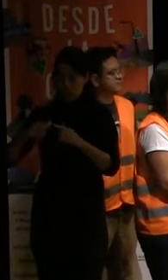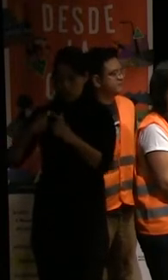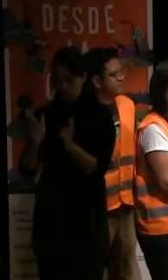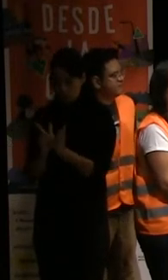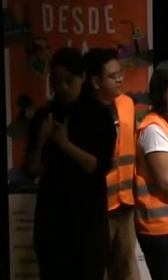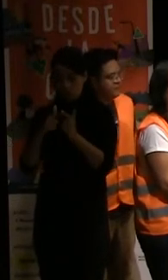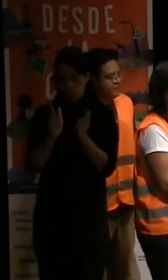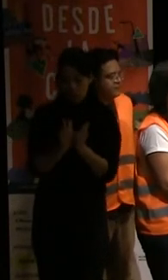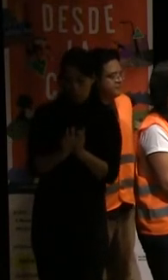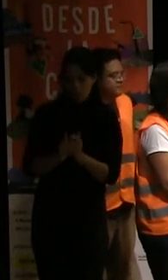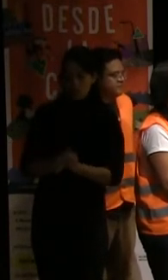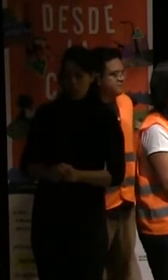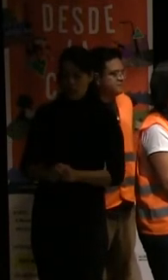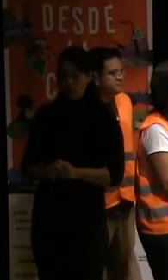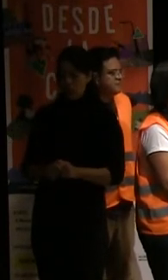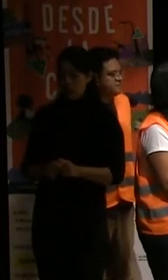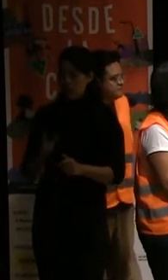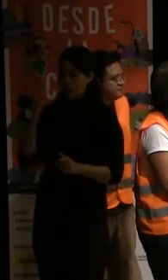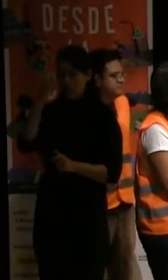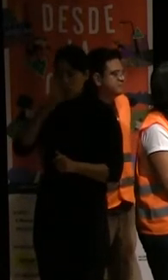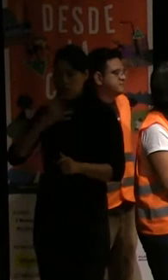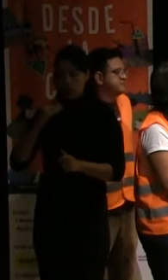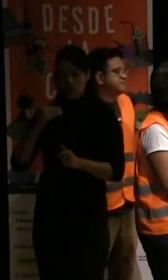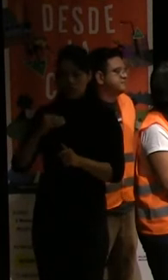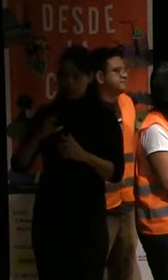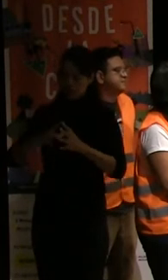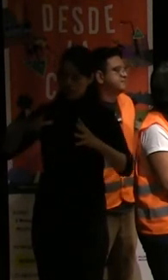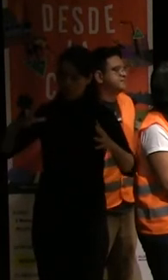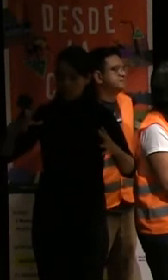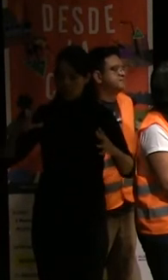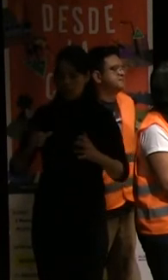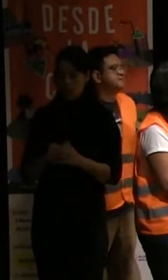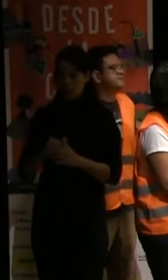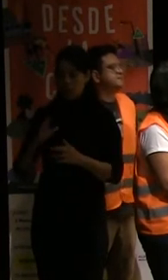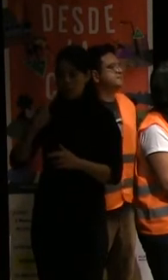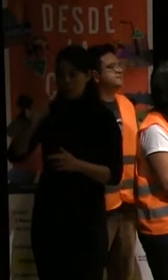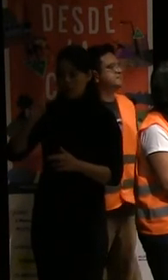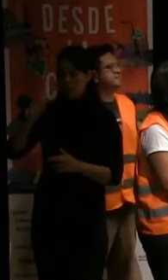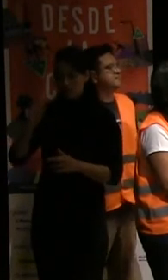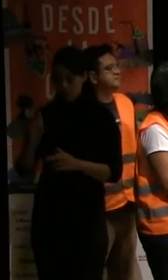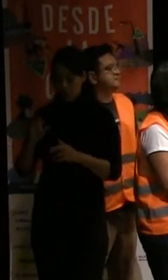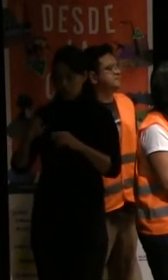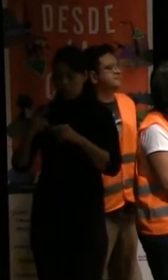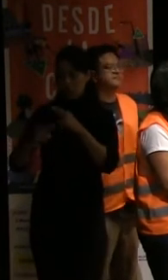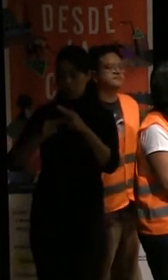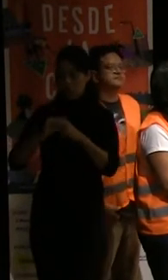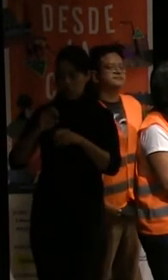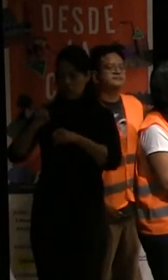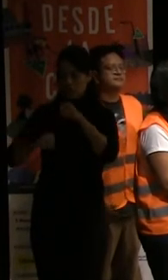colectivas que conformamos esta maravillosa y creciente y mutante red nacional de ciclismo urbano entonces